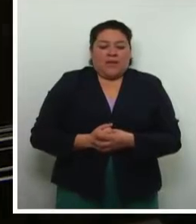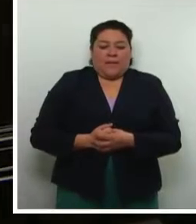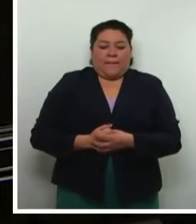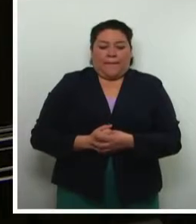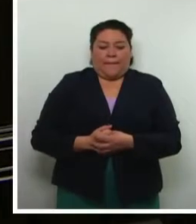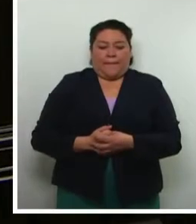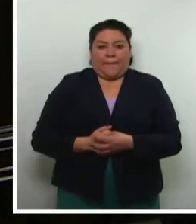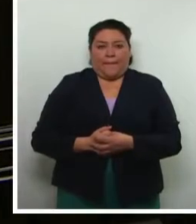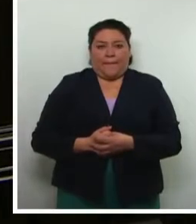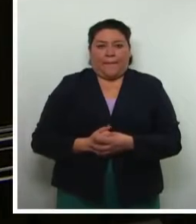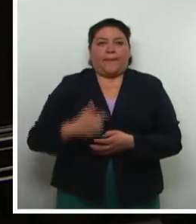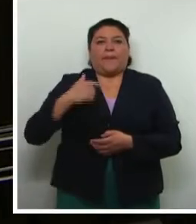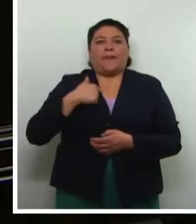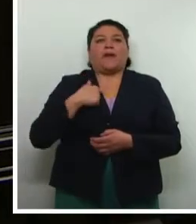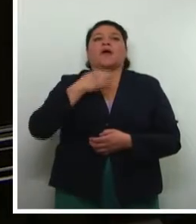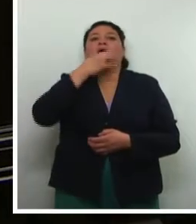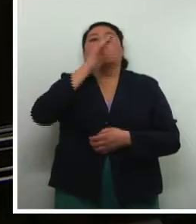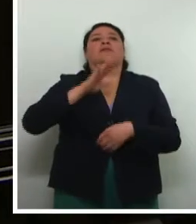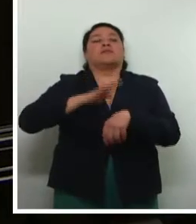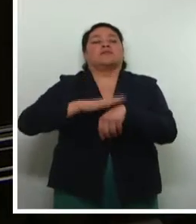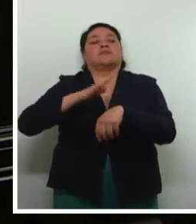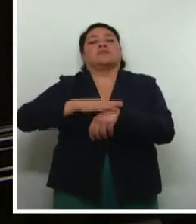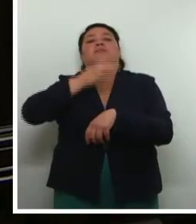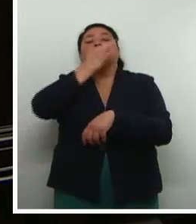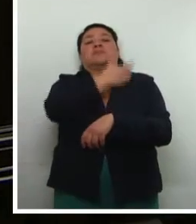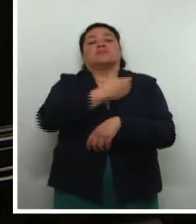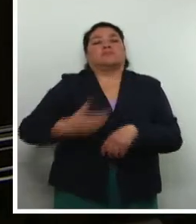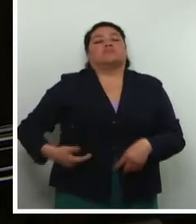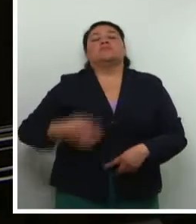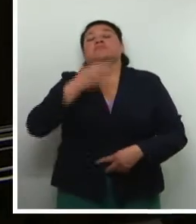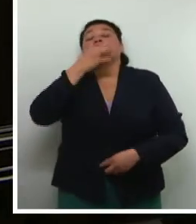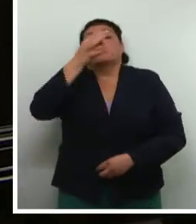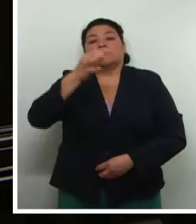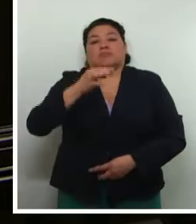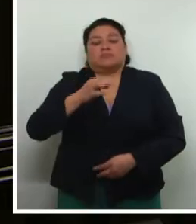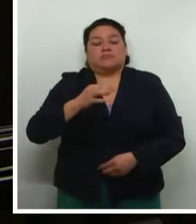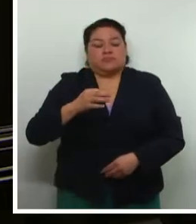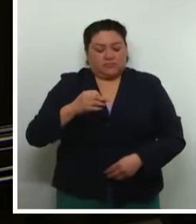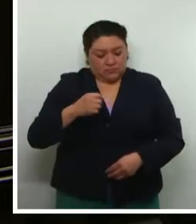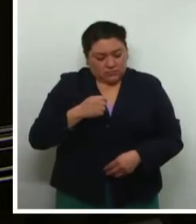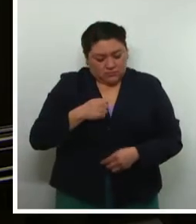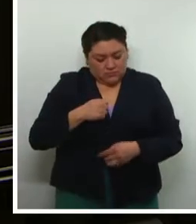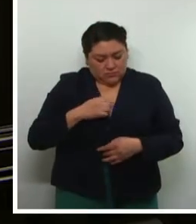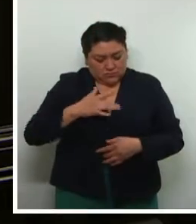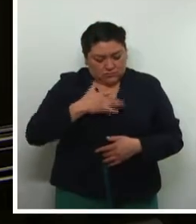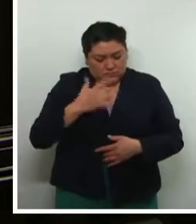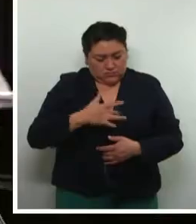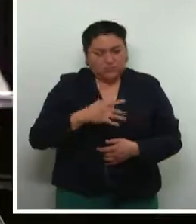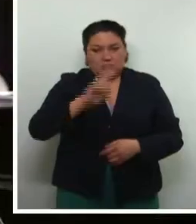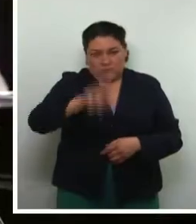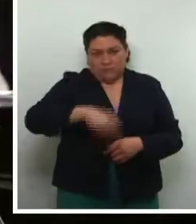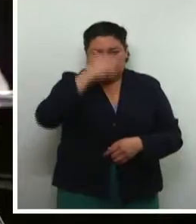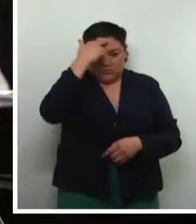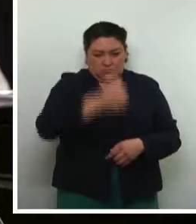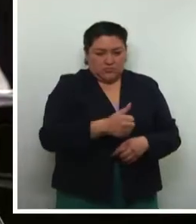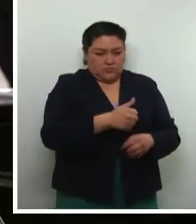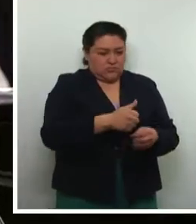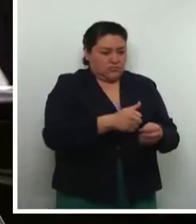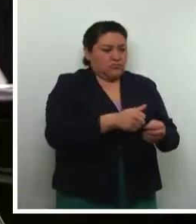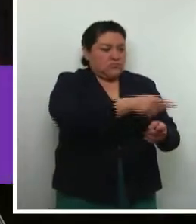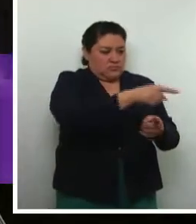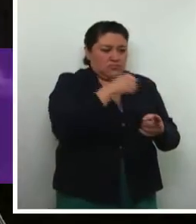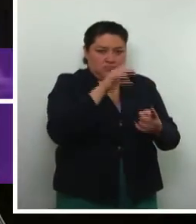Yo nada más un llamado, presidente. Efectivamente compartimos con que no es un nuevo dictamen, no